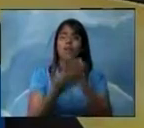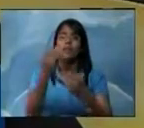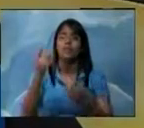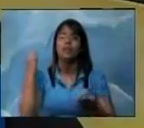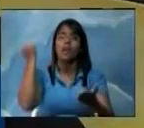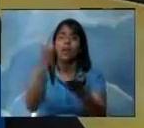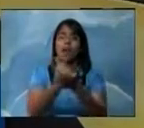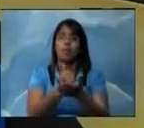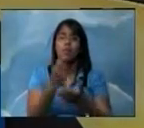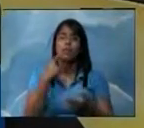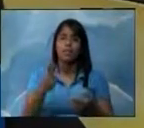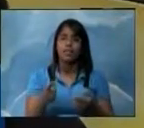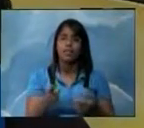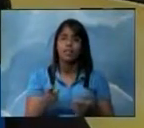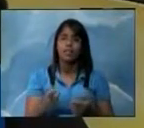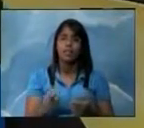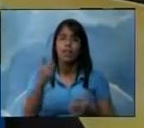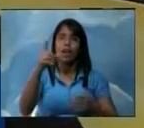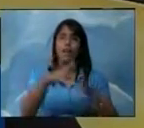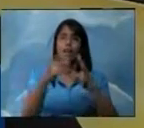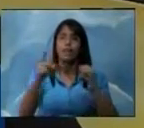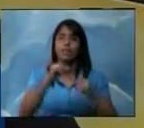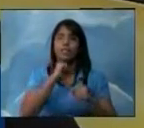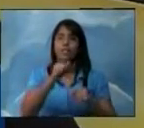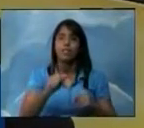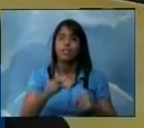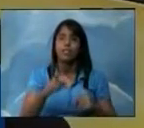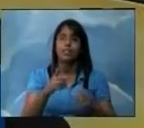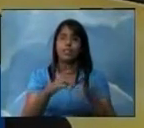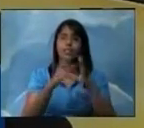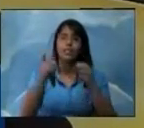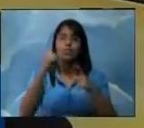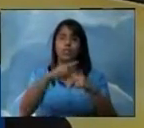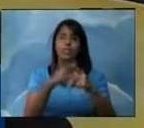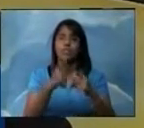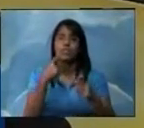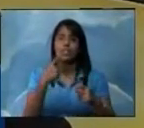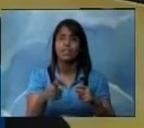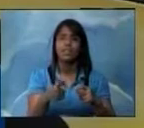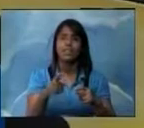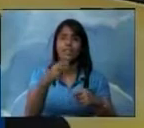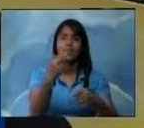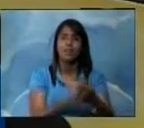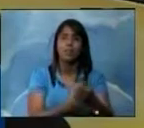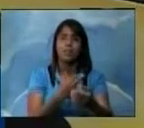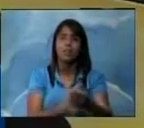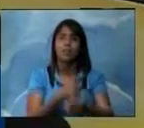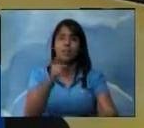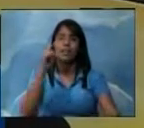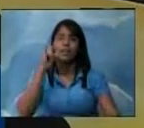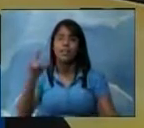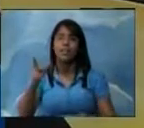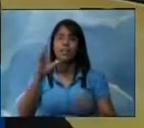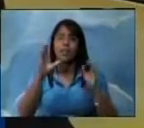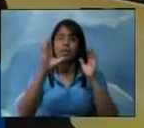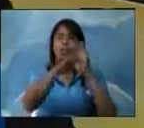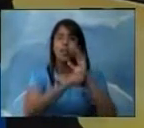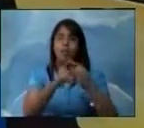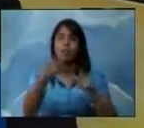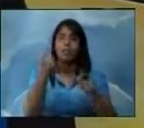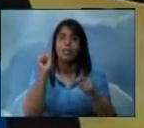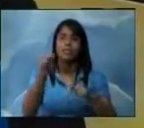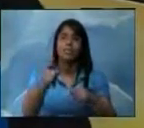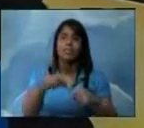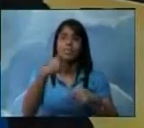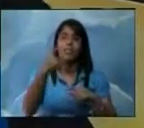Y todos me miraban y decían, ah, pero cuando me raspaban, me decían, hermano, el diablo lo raspó, sí, pero